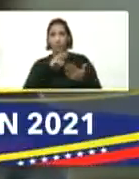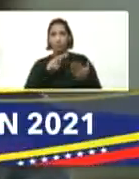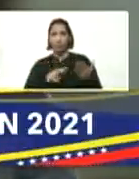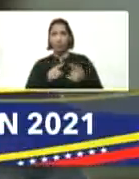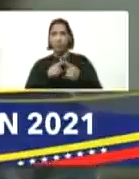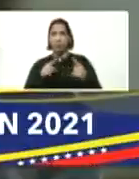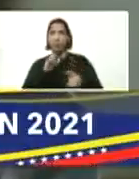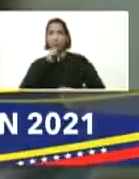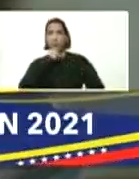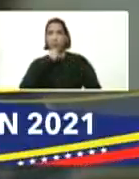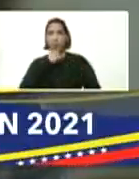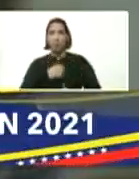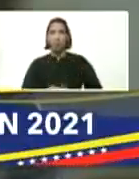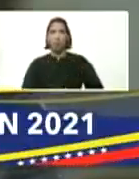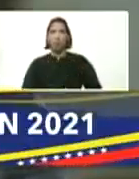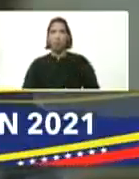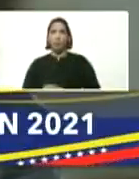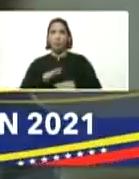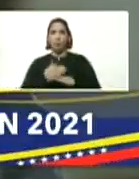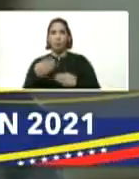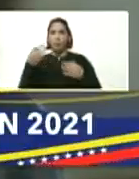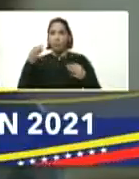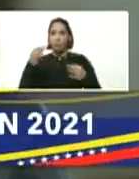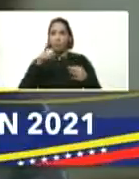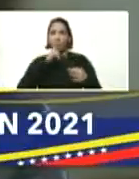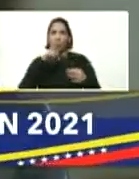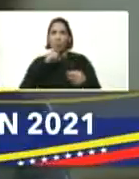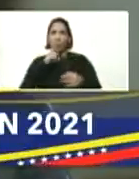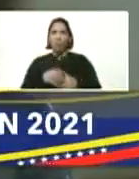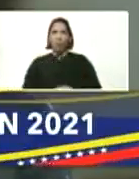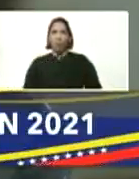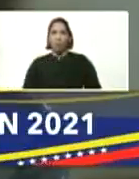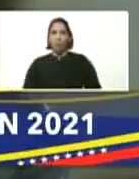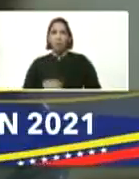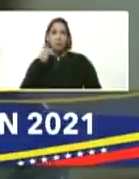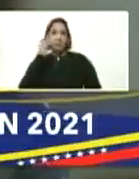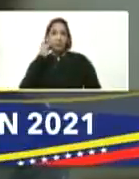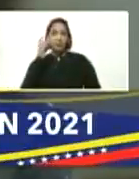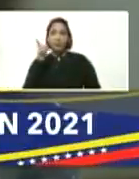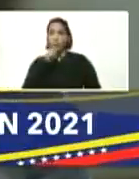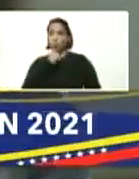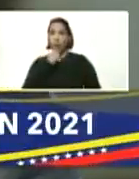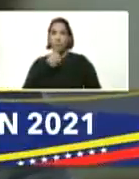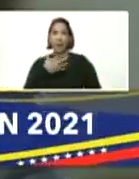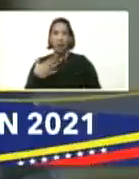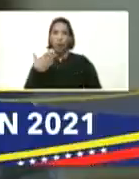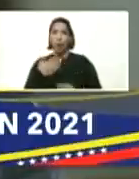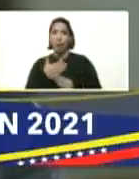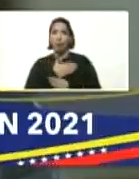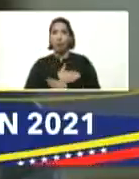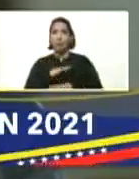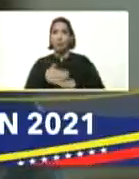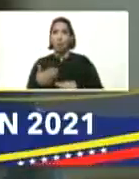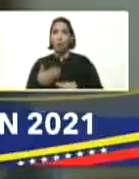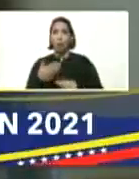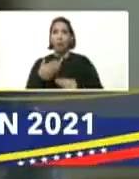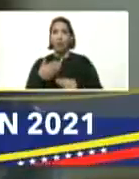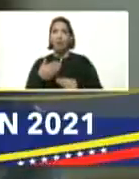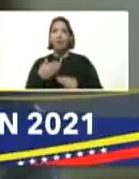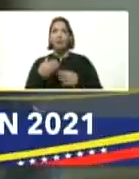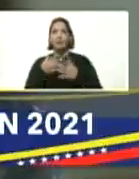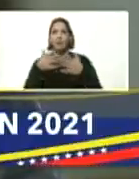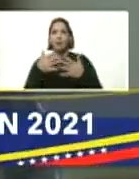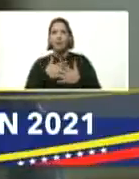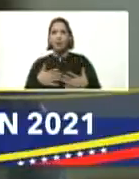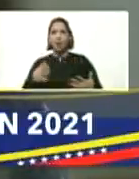viejo. ¿Por qué? Porque el papel es malo, es amarillo, no es blanco como antes. Porque el tóner que se usa es una